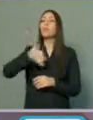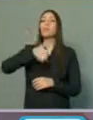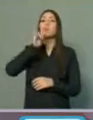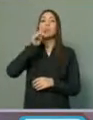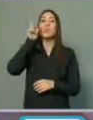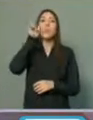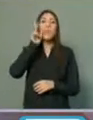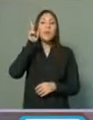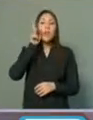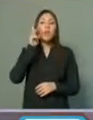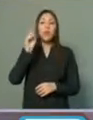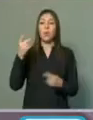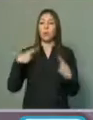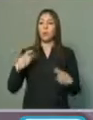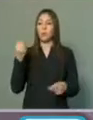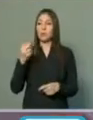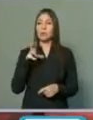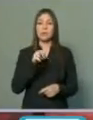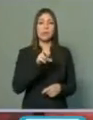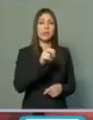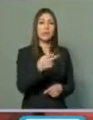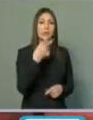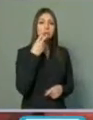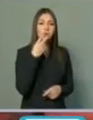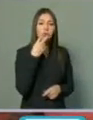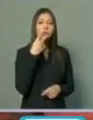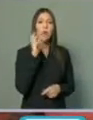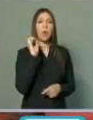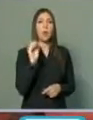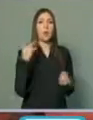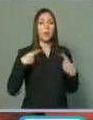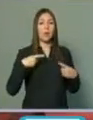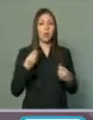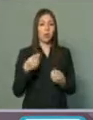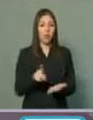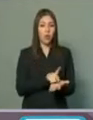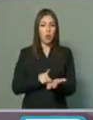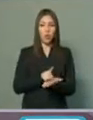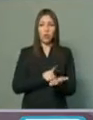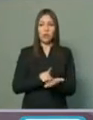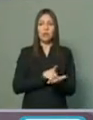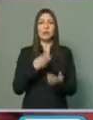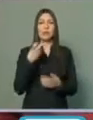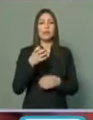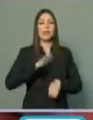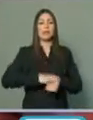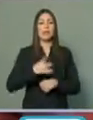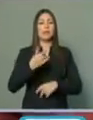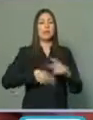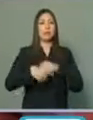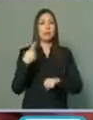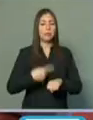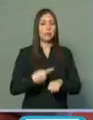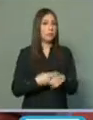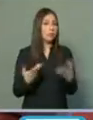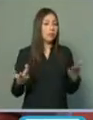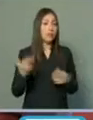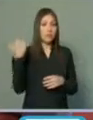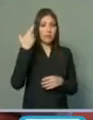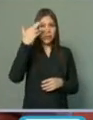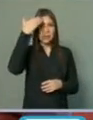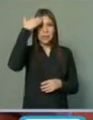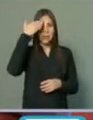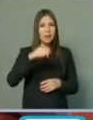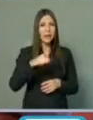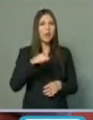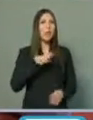o gente que son muy fumadores, ¿no? Gente que usa drogas también, presentan más el padecimiento. Entonces hay que ver qué factores